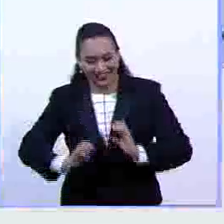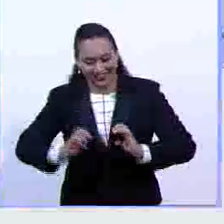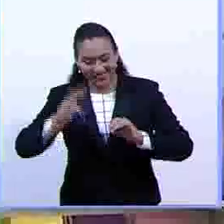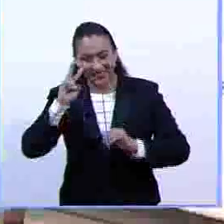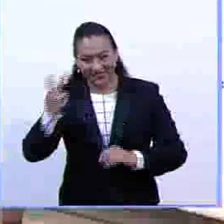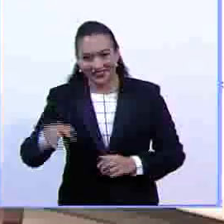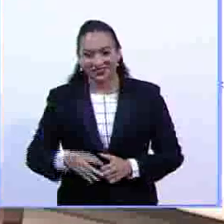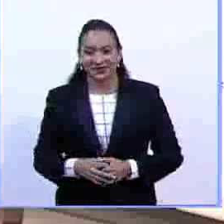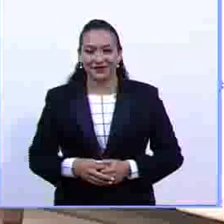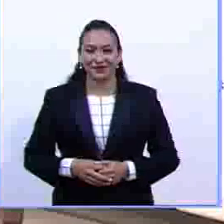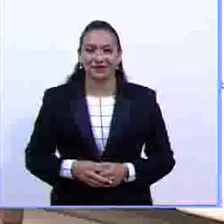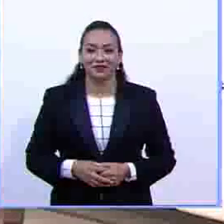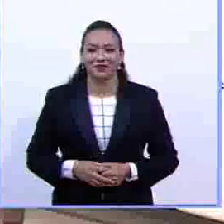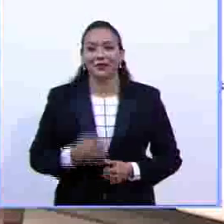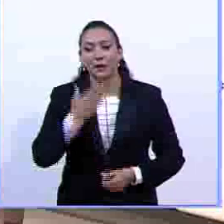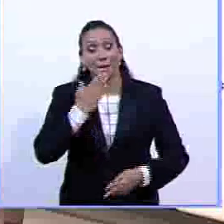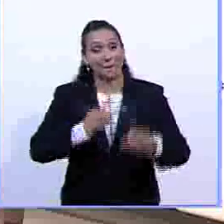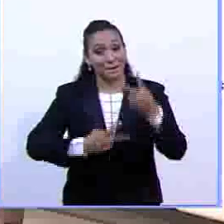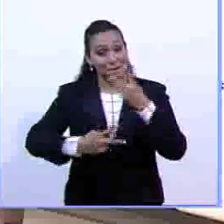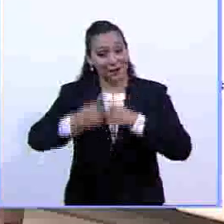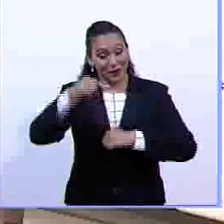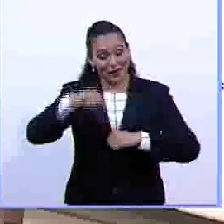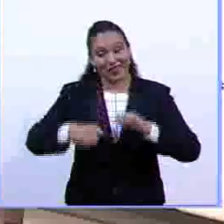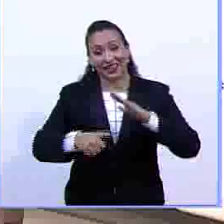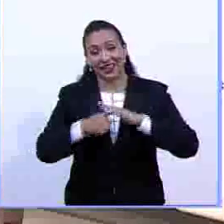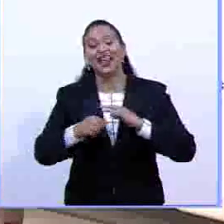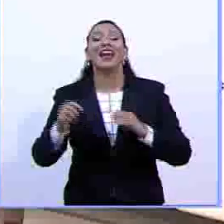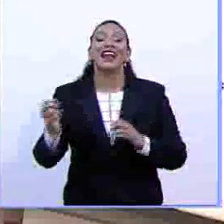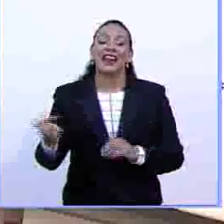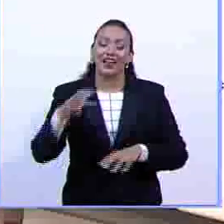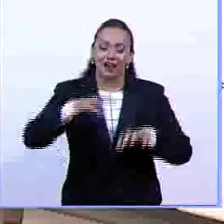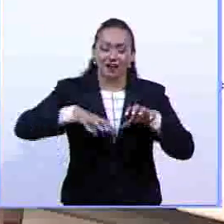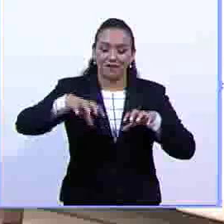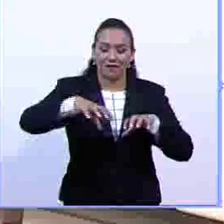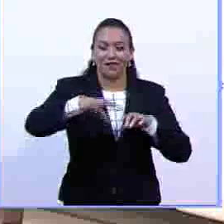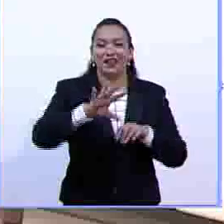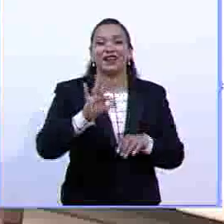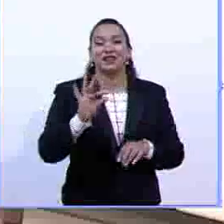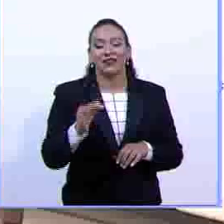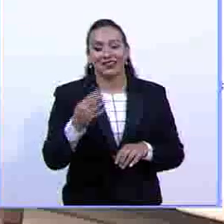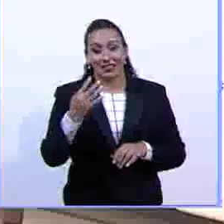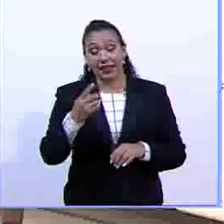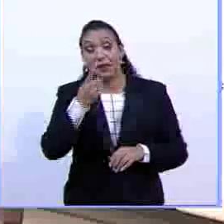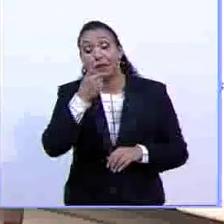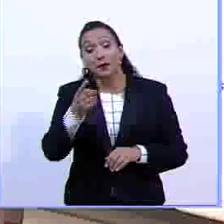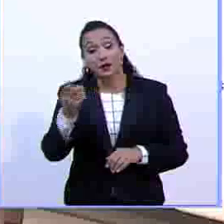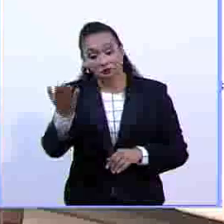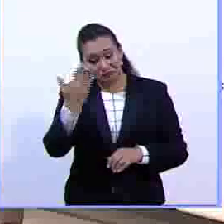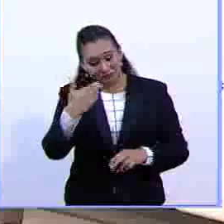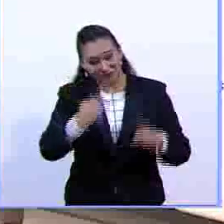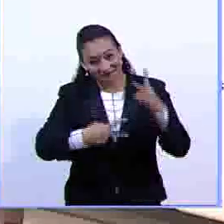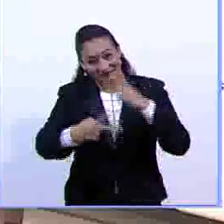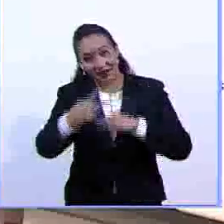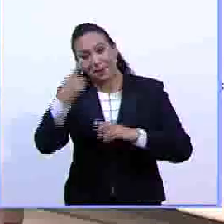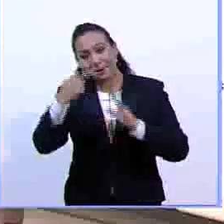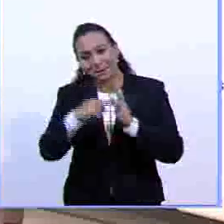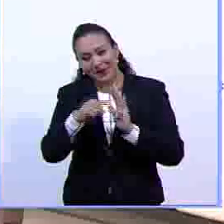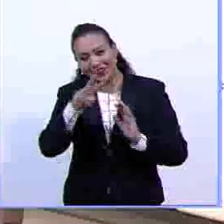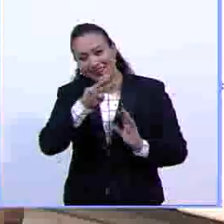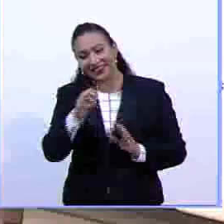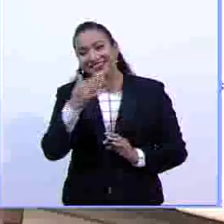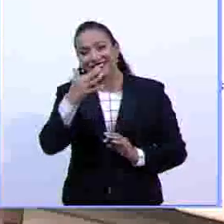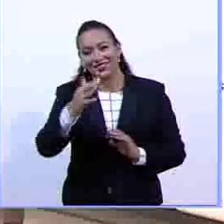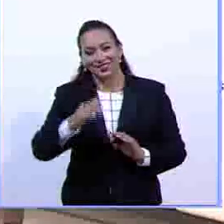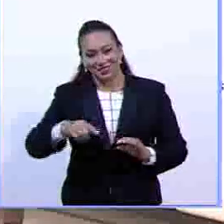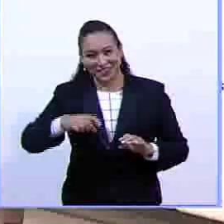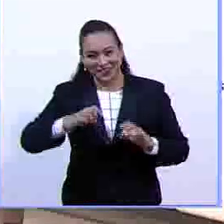Escuchemos. Bienvenidos a la 46 Feria Internacional del Libro del Palacio de Minería. Los esperamos en el stand 1305